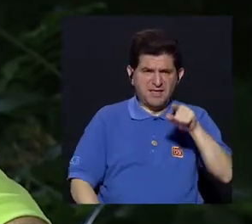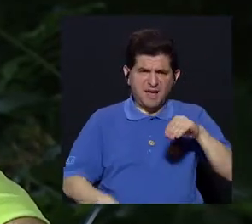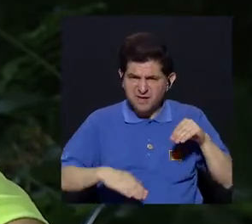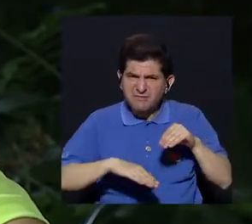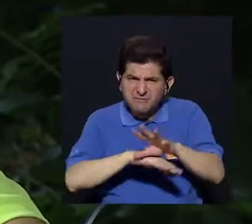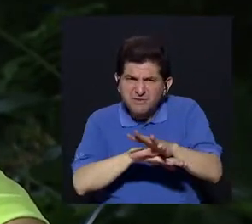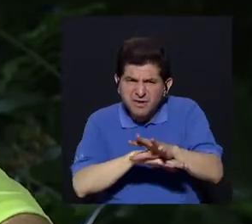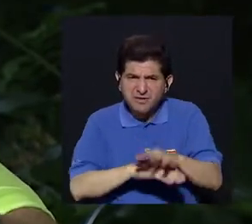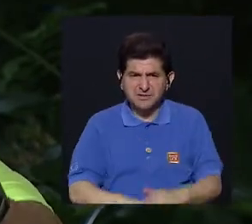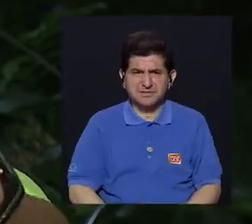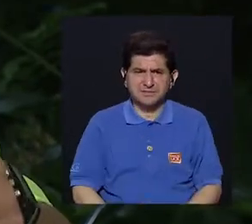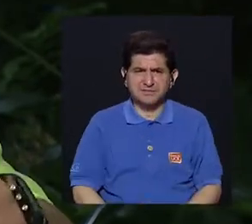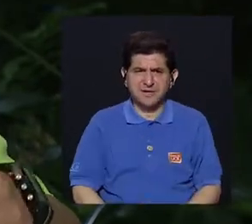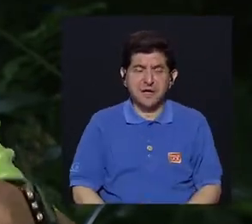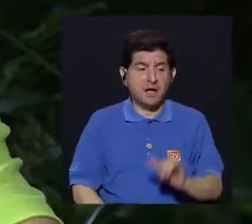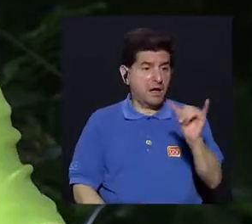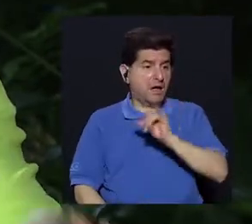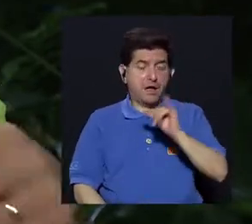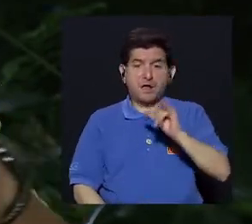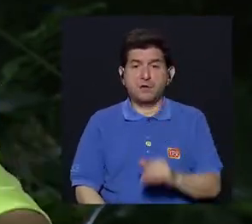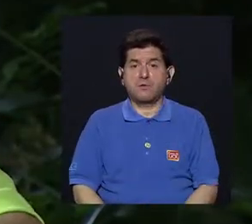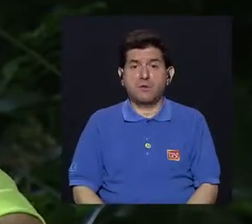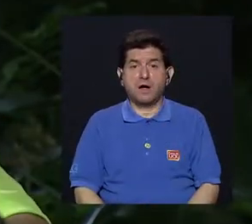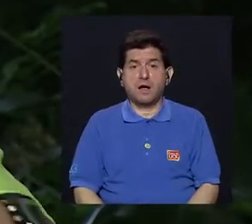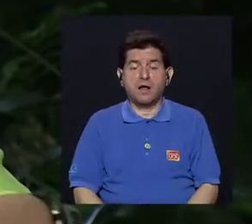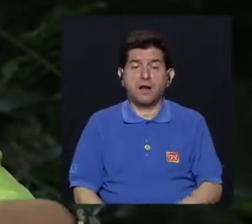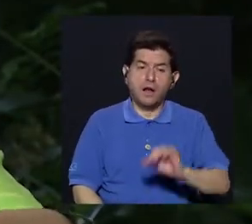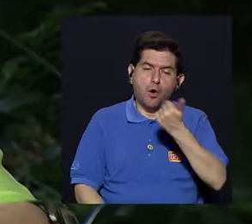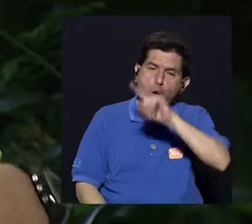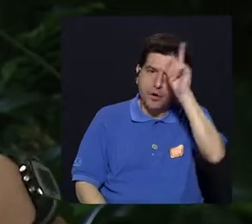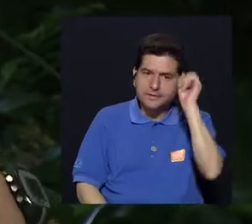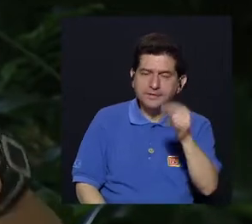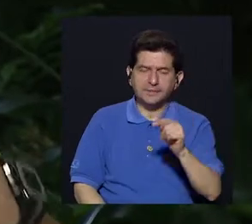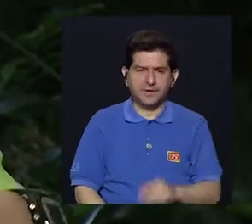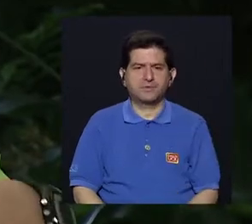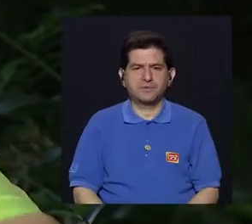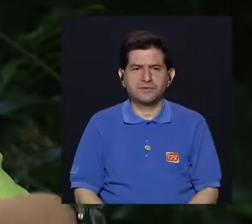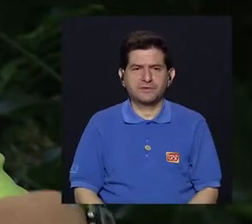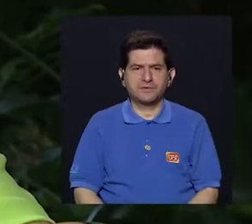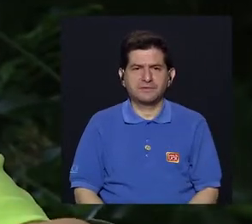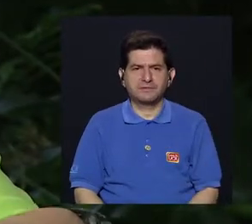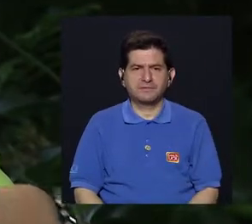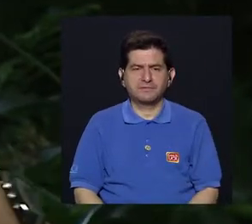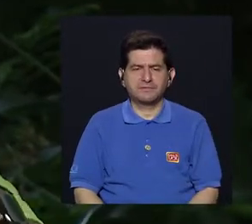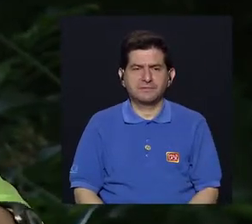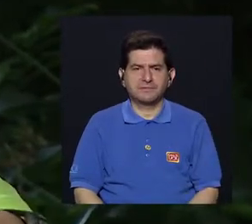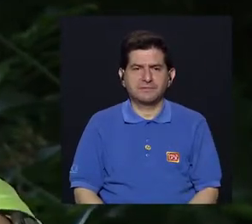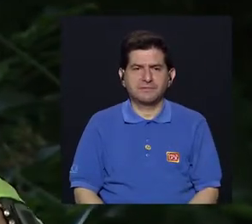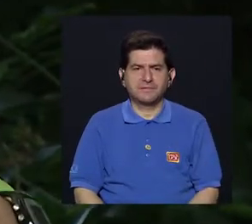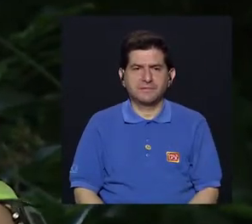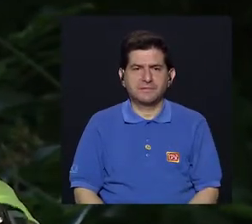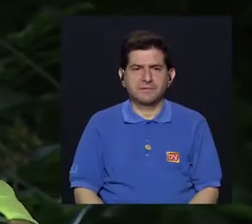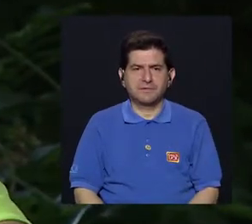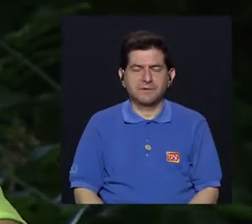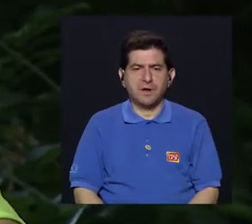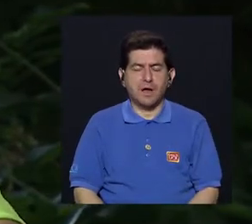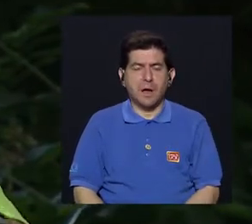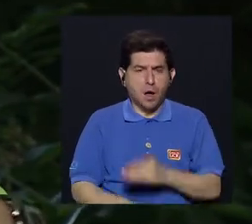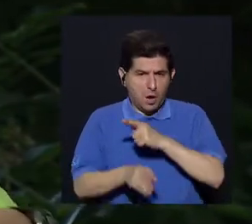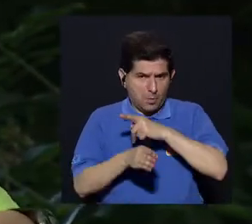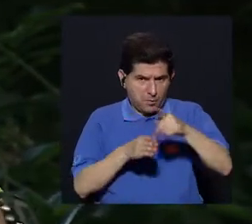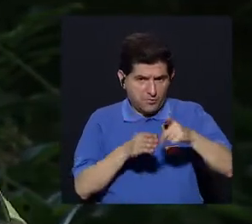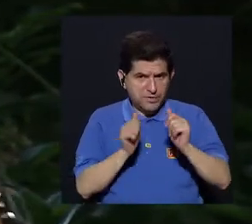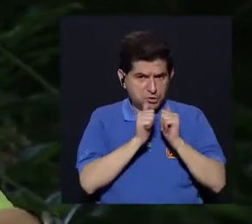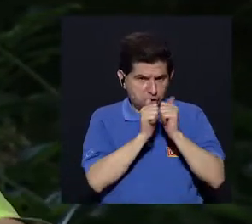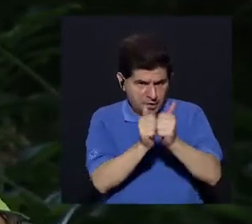tener repercusiones, y al mismo tiempo también le genero la otra pregunta, ¿qué debería hacer, obviamente acompañado a un